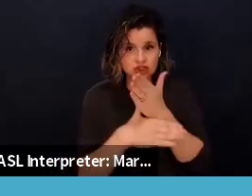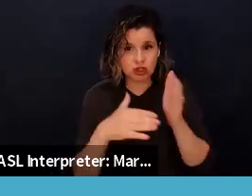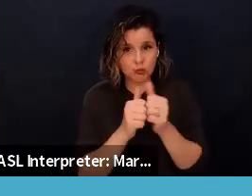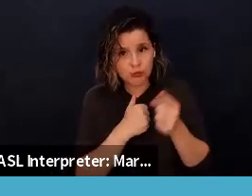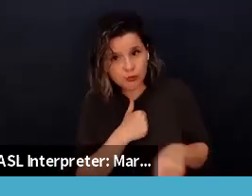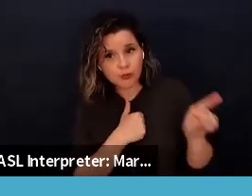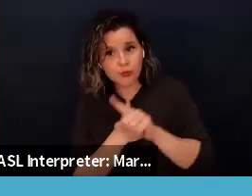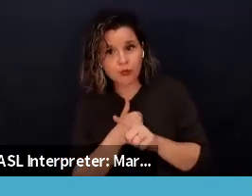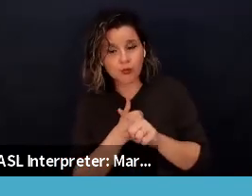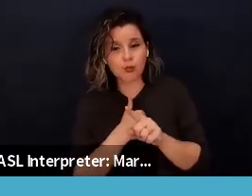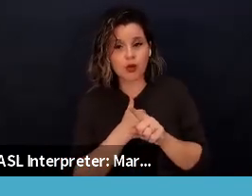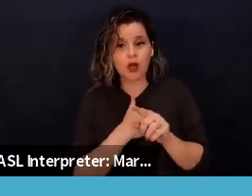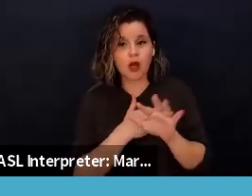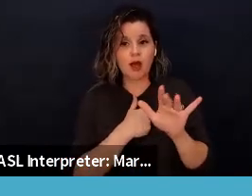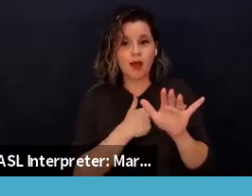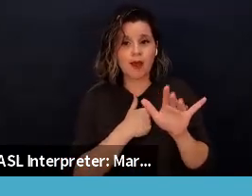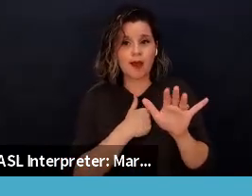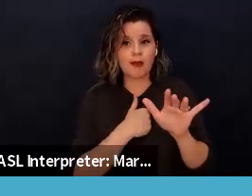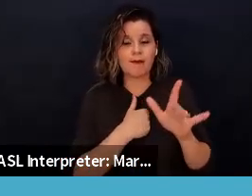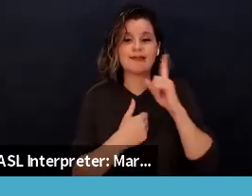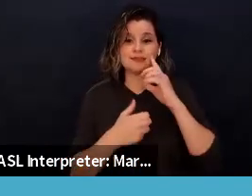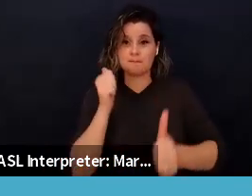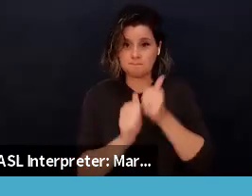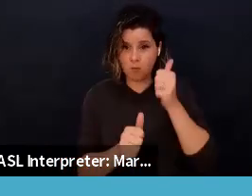ustedes que la mayoría